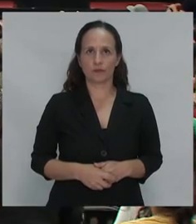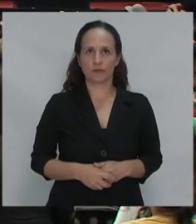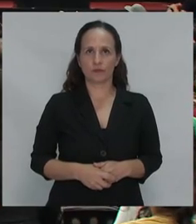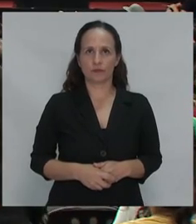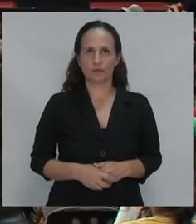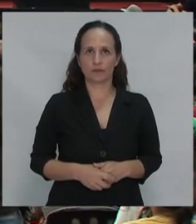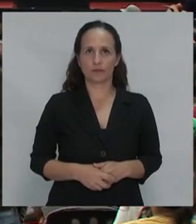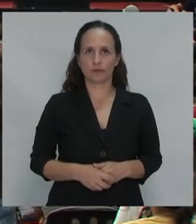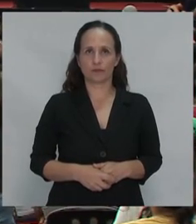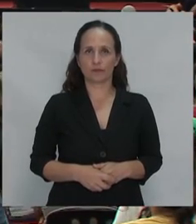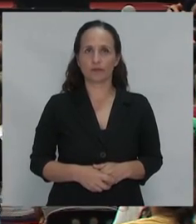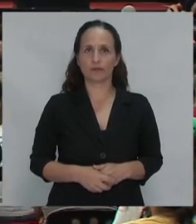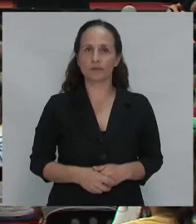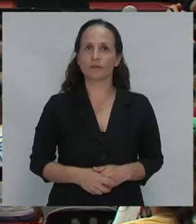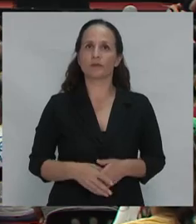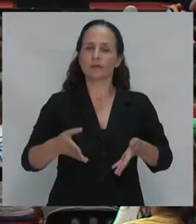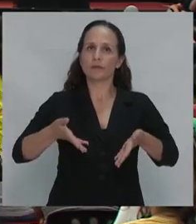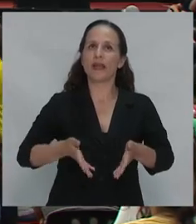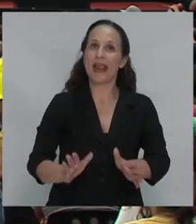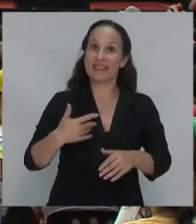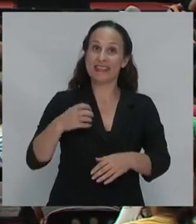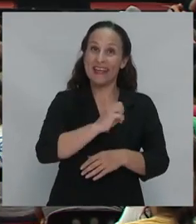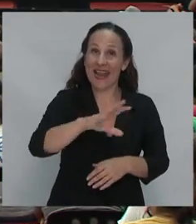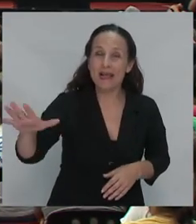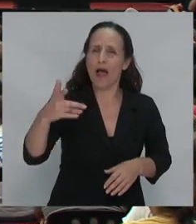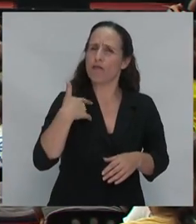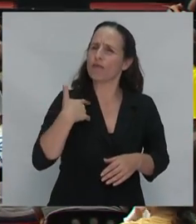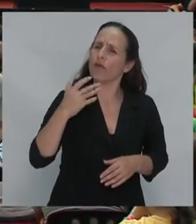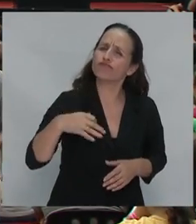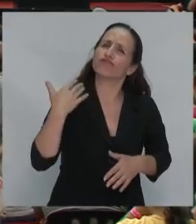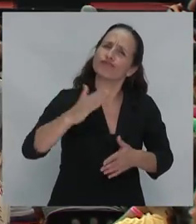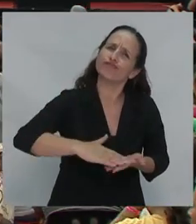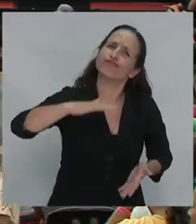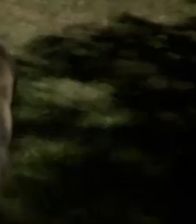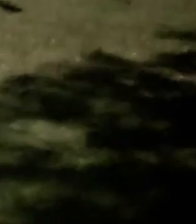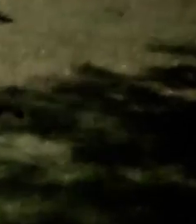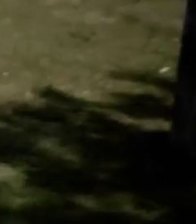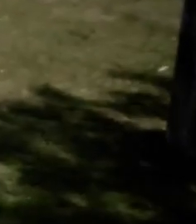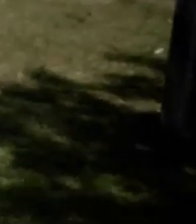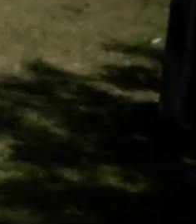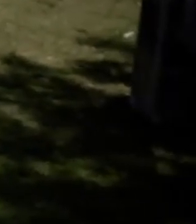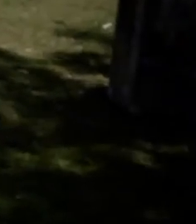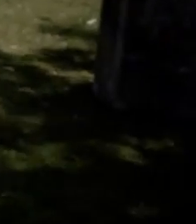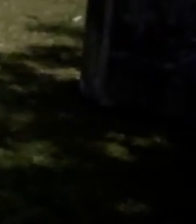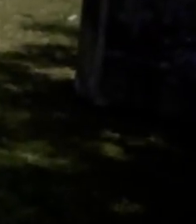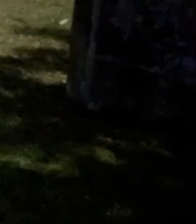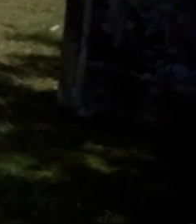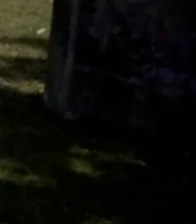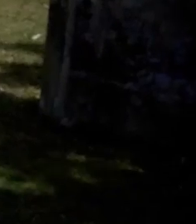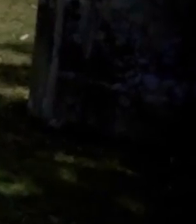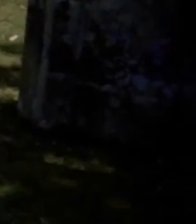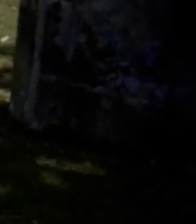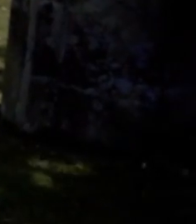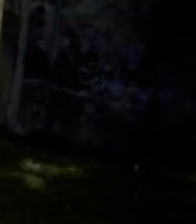la centro del campo y toda la vida dentro del campo y bueno desde que me conozco estado trabajando en el área rural ayudando a mis padres